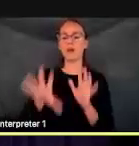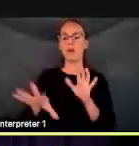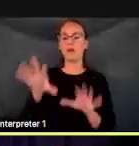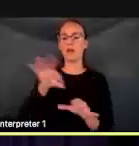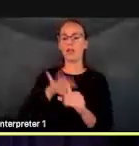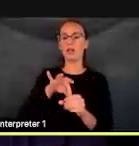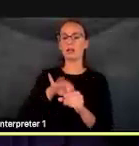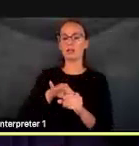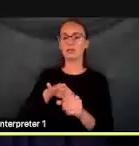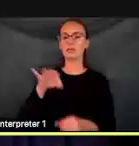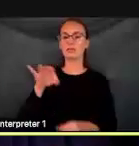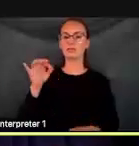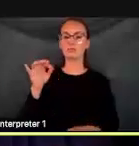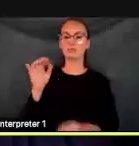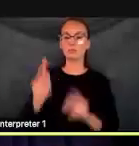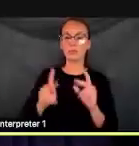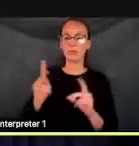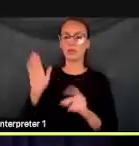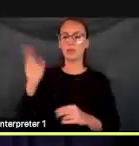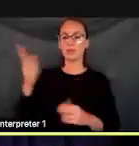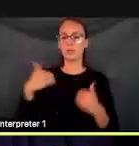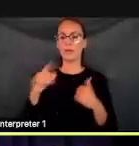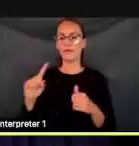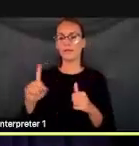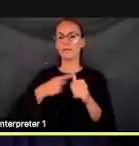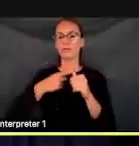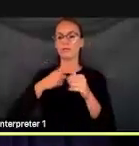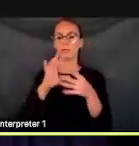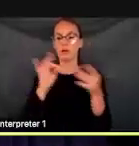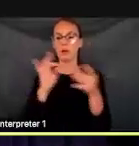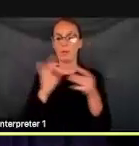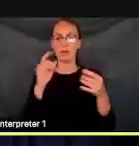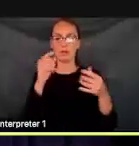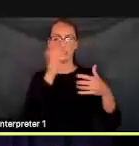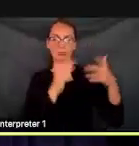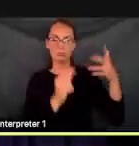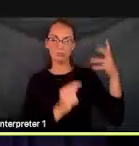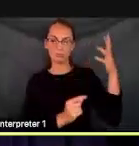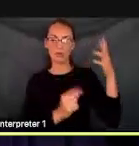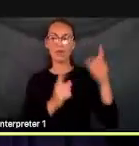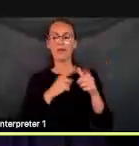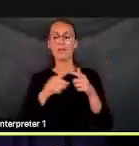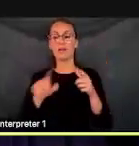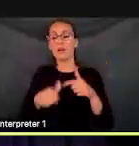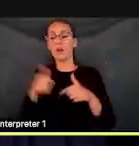política de la agencia, los funcionarios elegidos y designados tendrán la primera oportunidad de hablar.